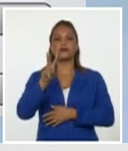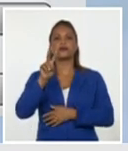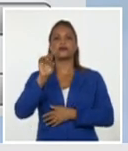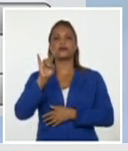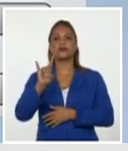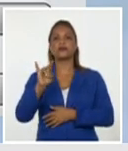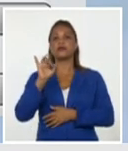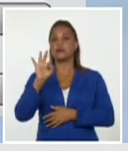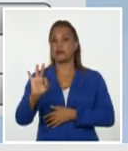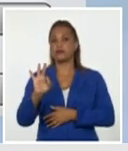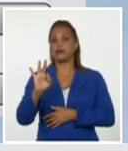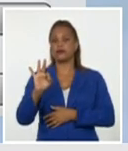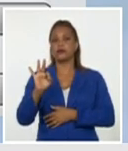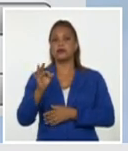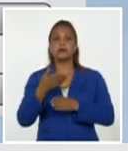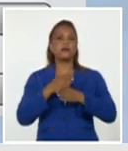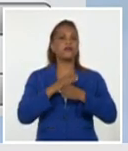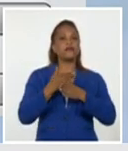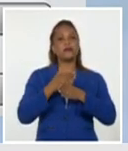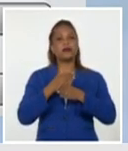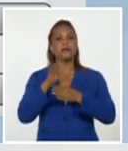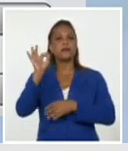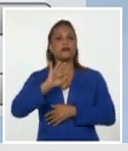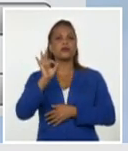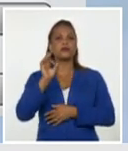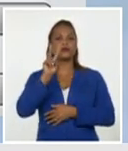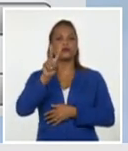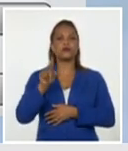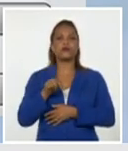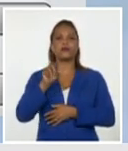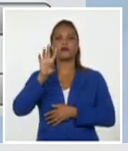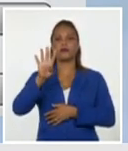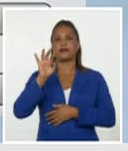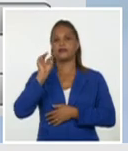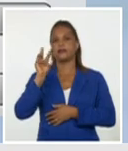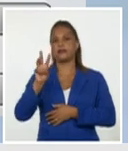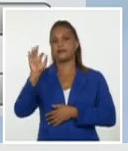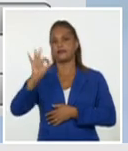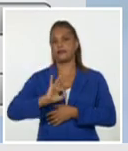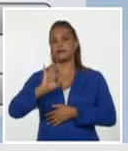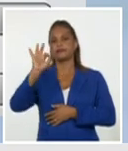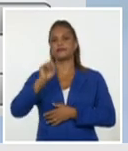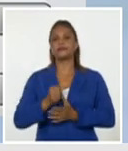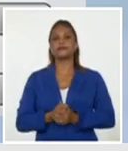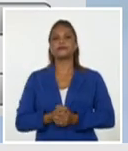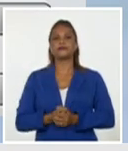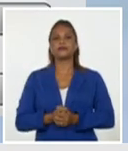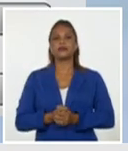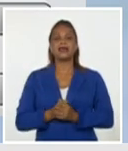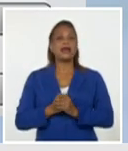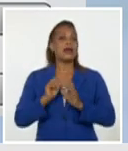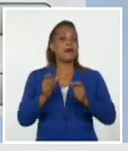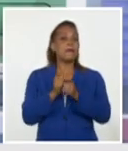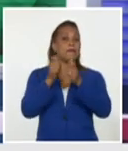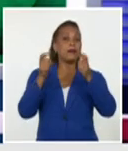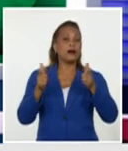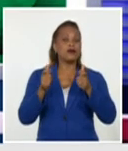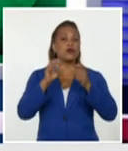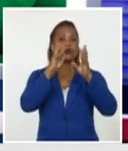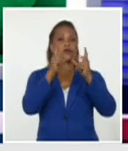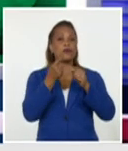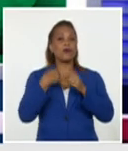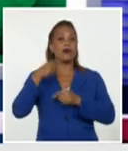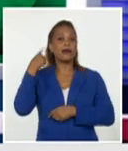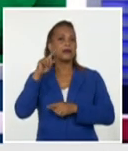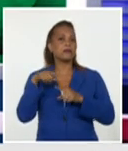1.558.298 y una letalidad de un 2,43%. El mayor número de casos ayer